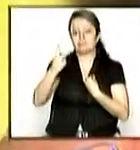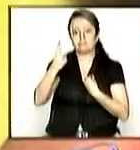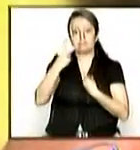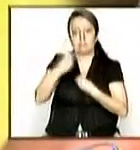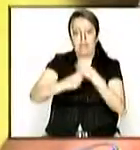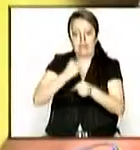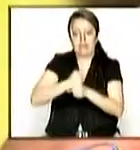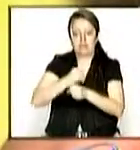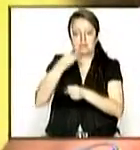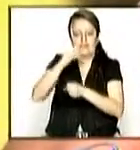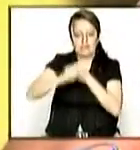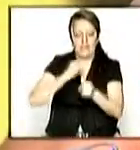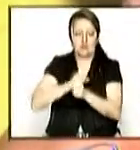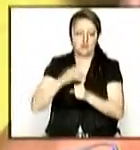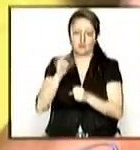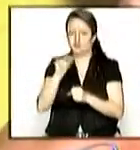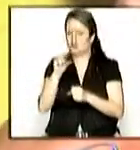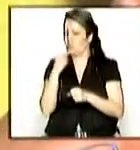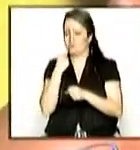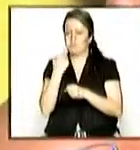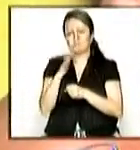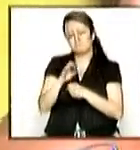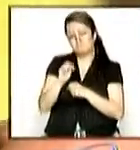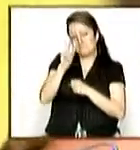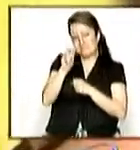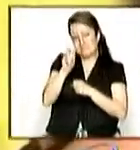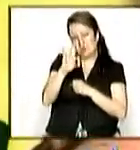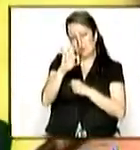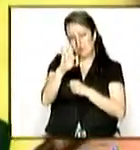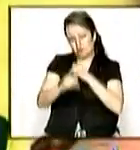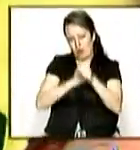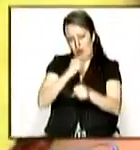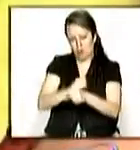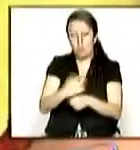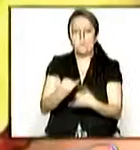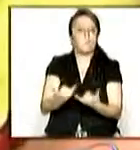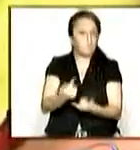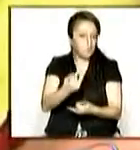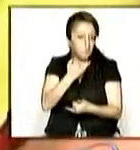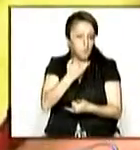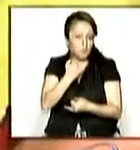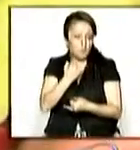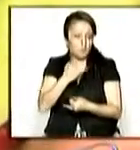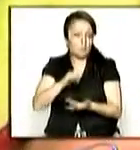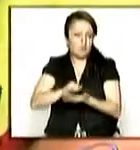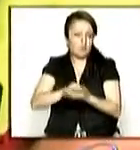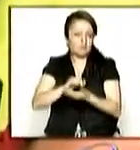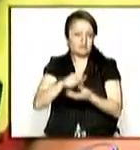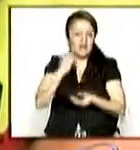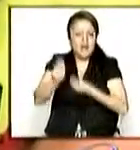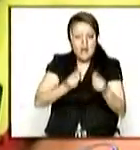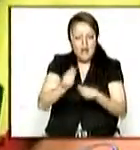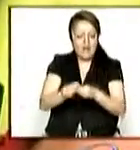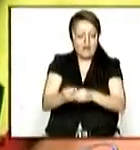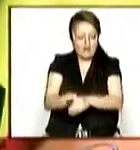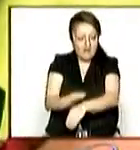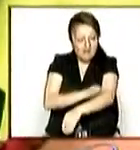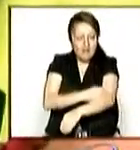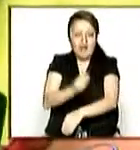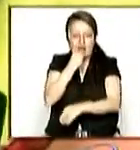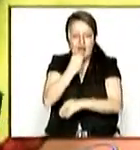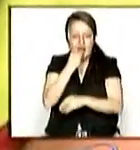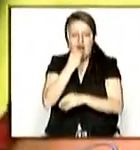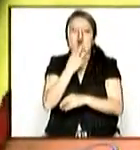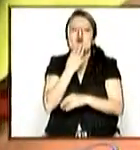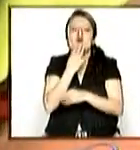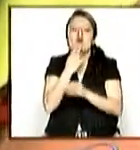pacientes, tienen un tiempo de vida más o menos entre 7 a 8 años, porque ellas se van pigmentando por la dieta, ¿no? Pero